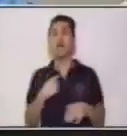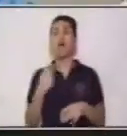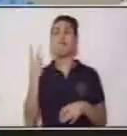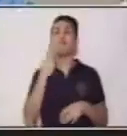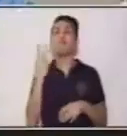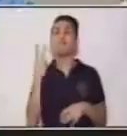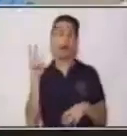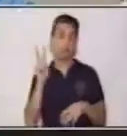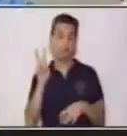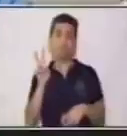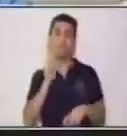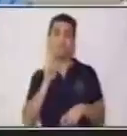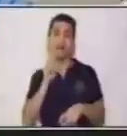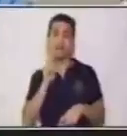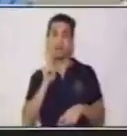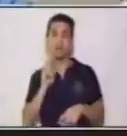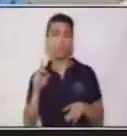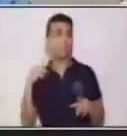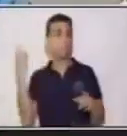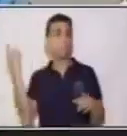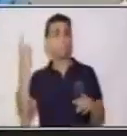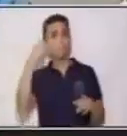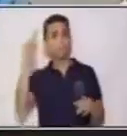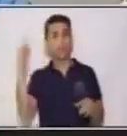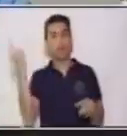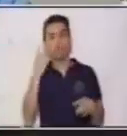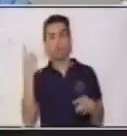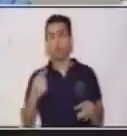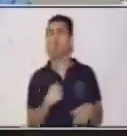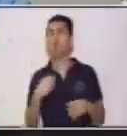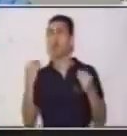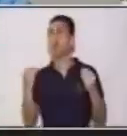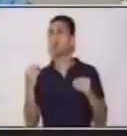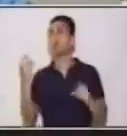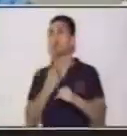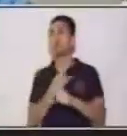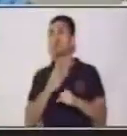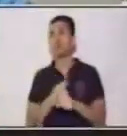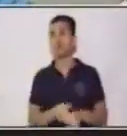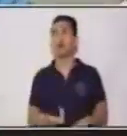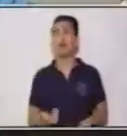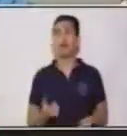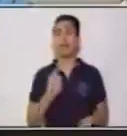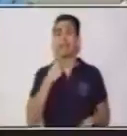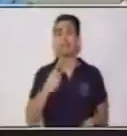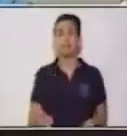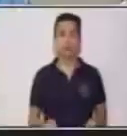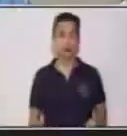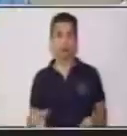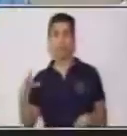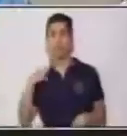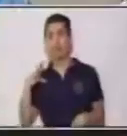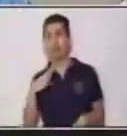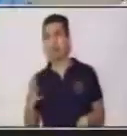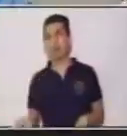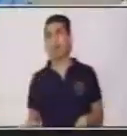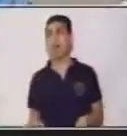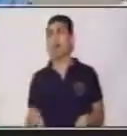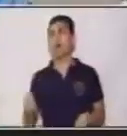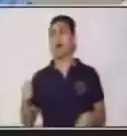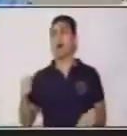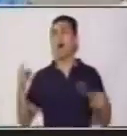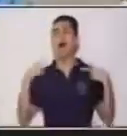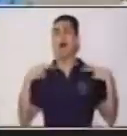como el del ejemplo, el verbo hacer. Otros verbos que se usan mucho son el verbo decir, el verbo tener,